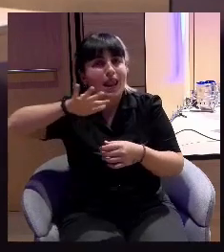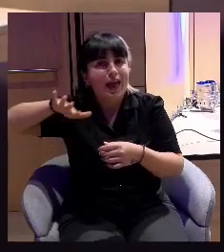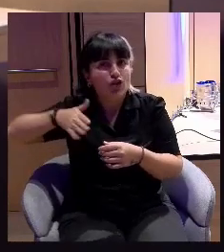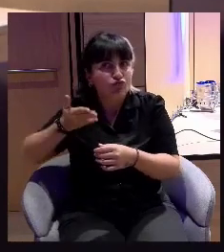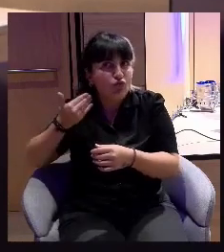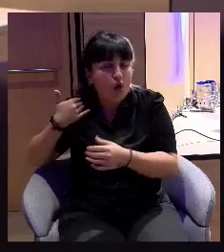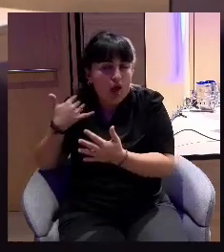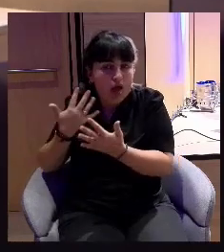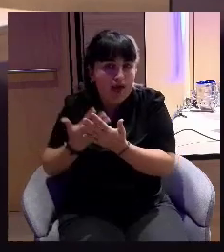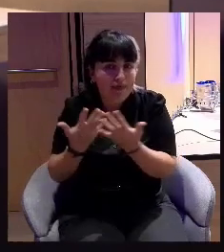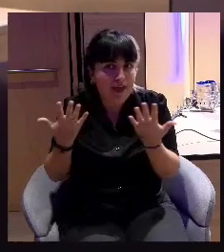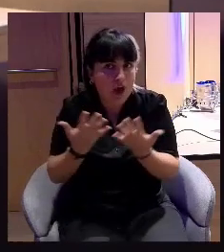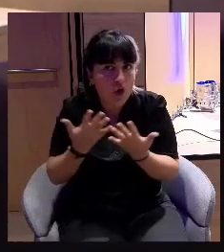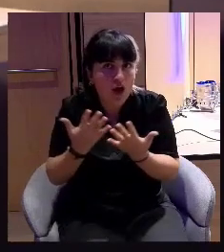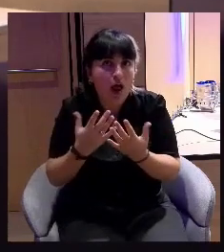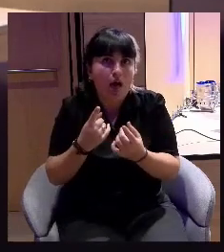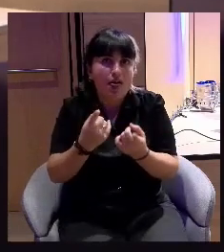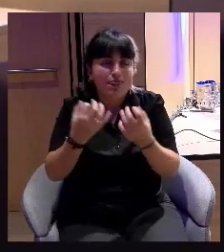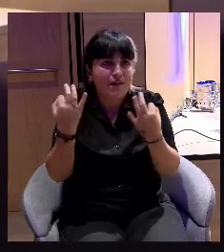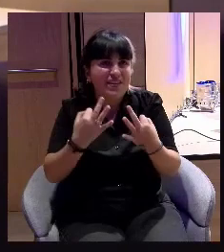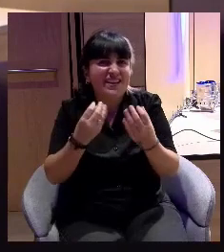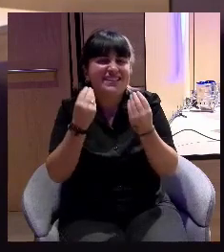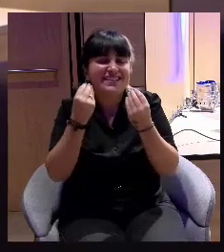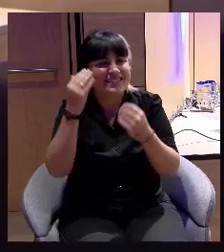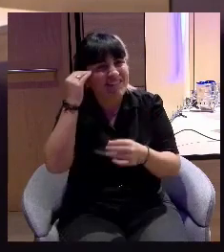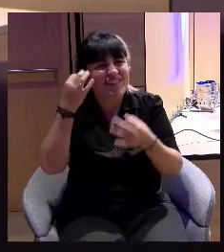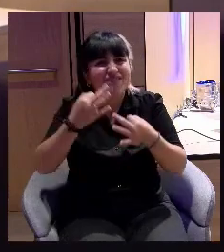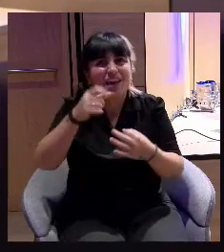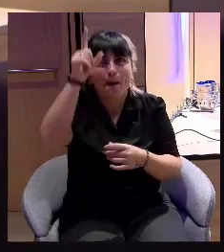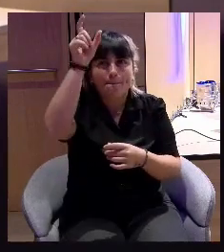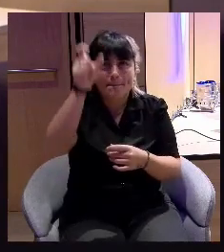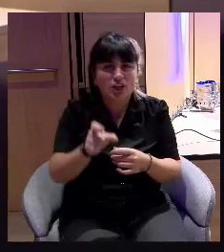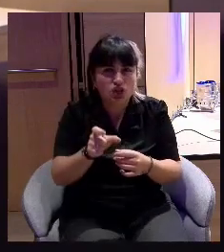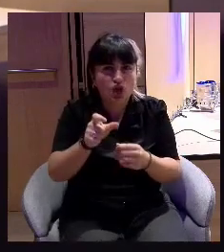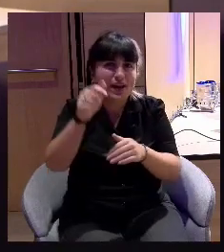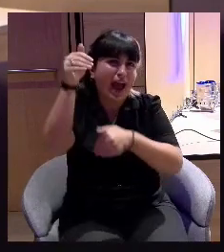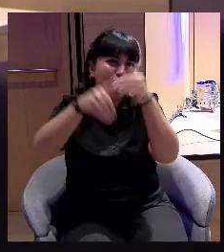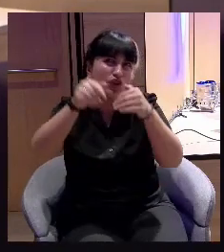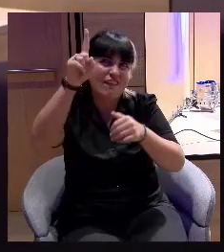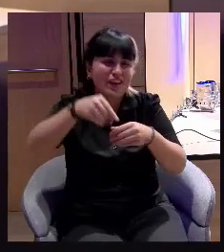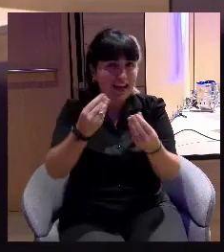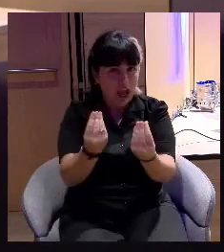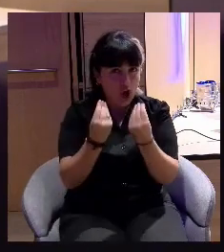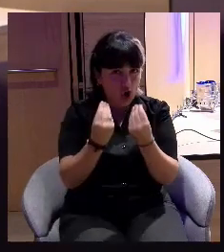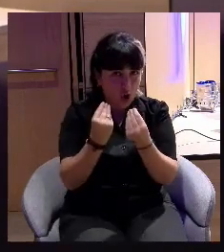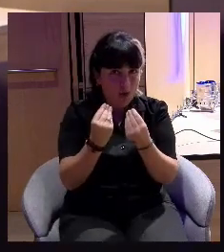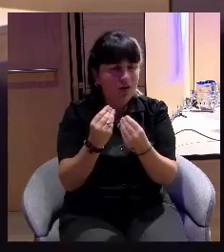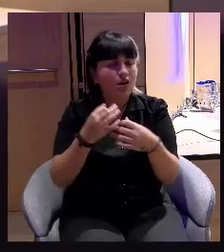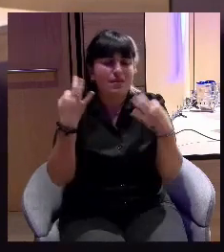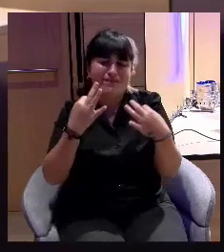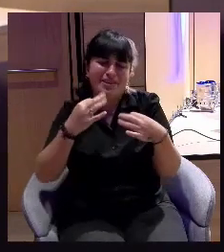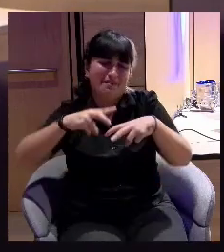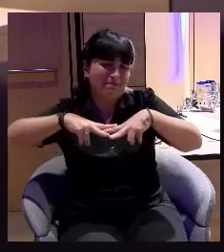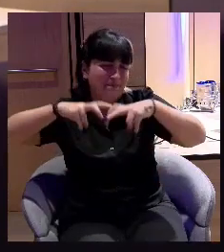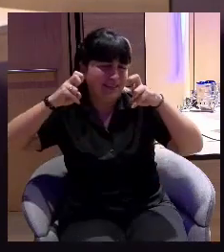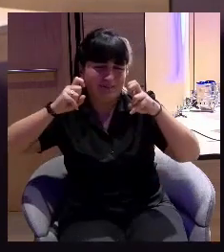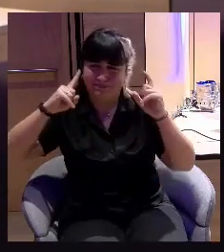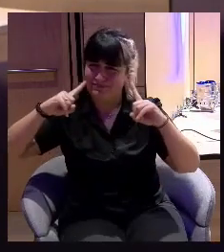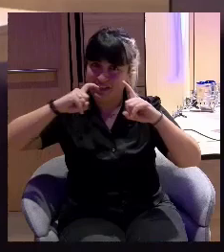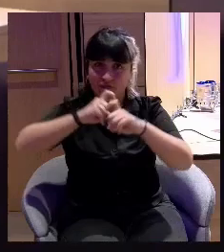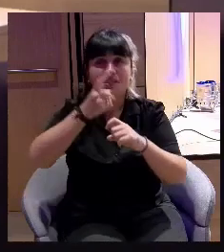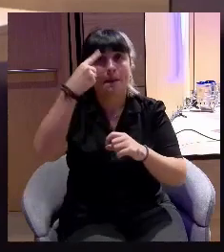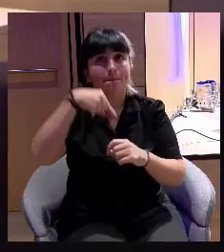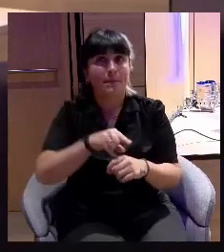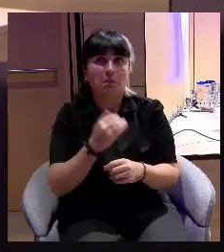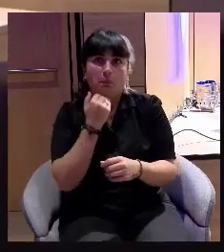había presentado esta persona con anterioridad. Y en esto, pues, de la fiesta de la democracia, pues